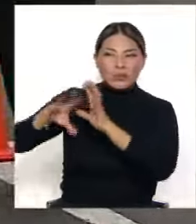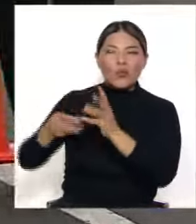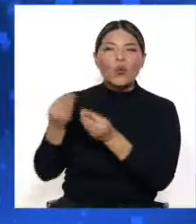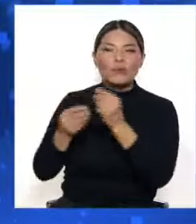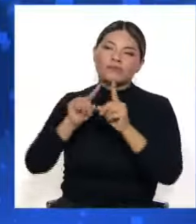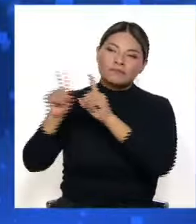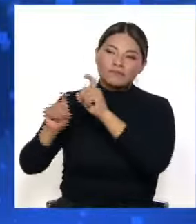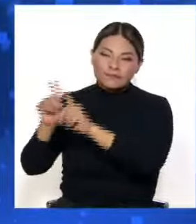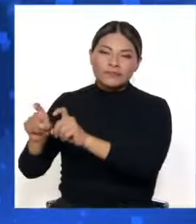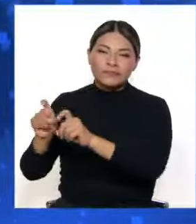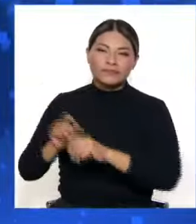ciudadana 8 de la noche